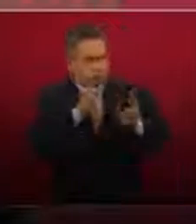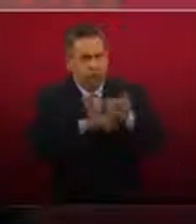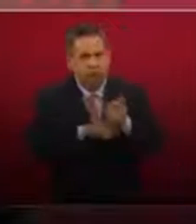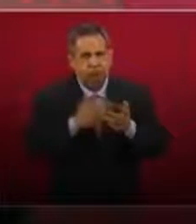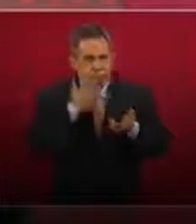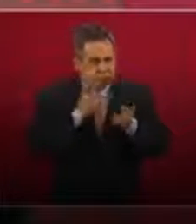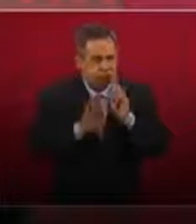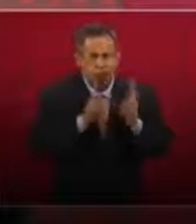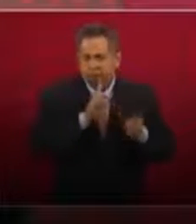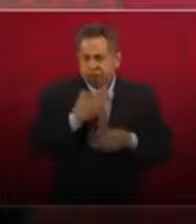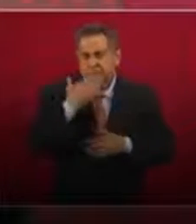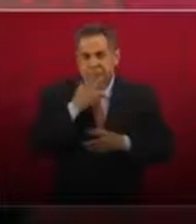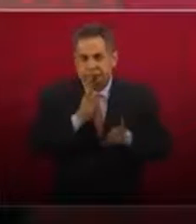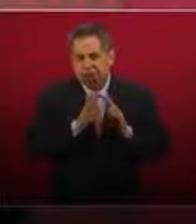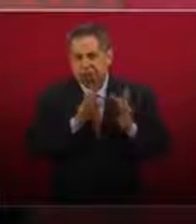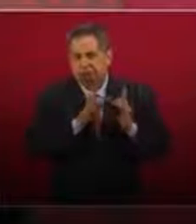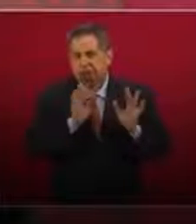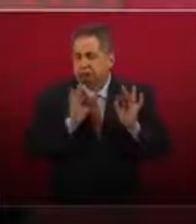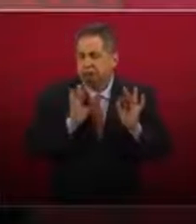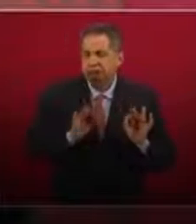buenos términos